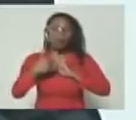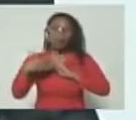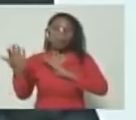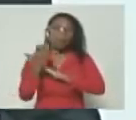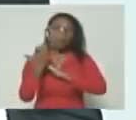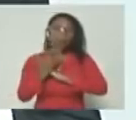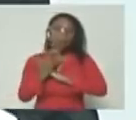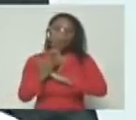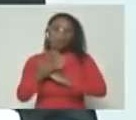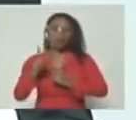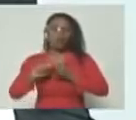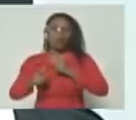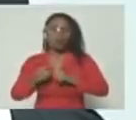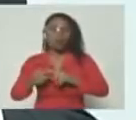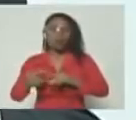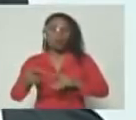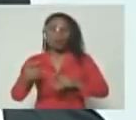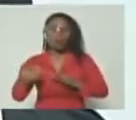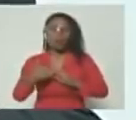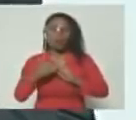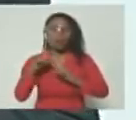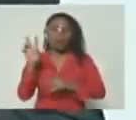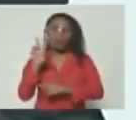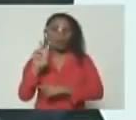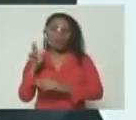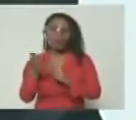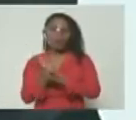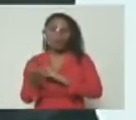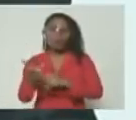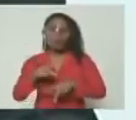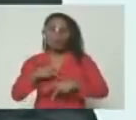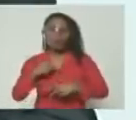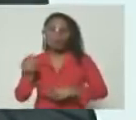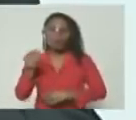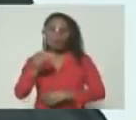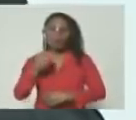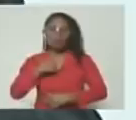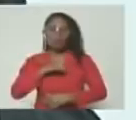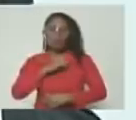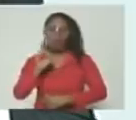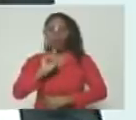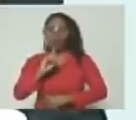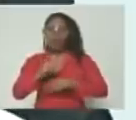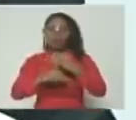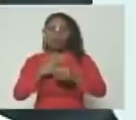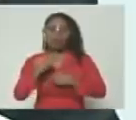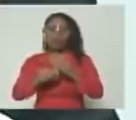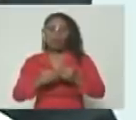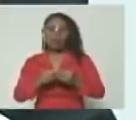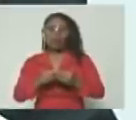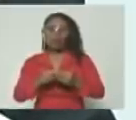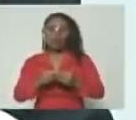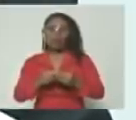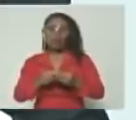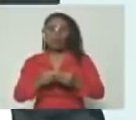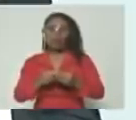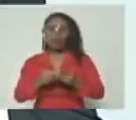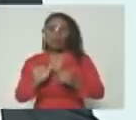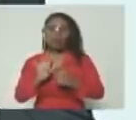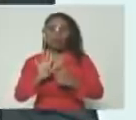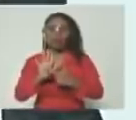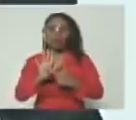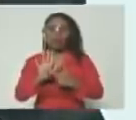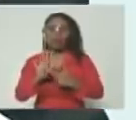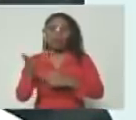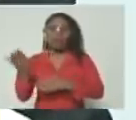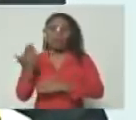unilaterales, grotescas, inaceptables por lo demás, nosotros no agarramos de la retórica y el señalamiento de las